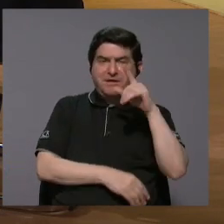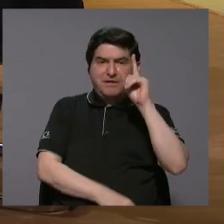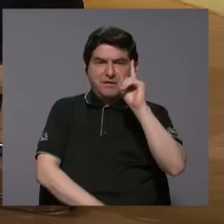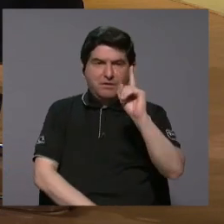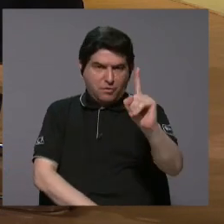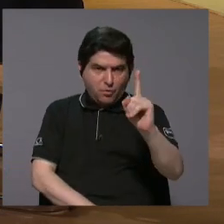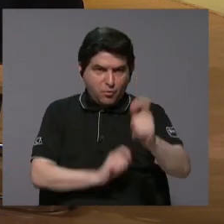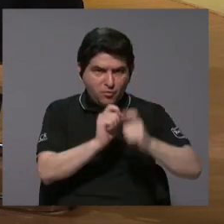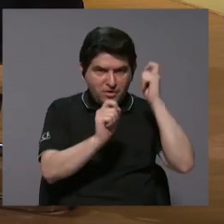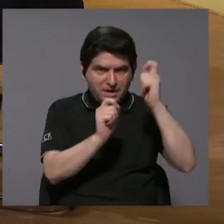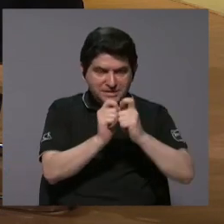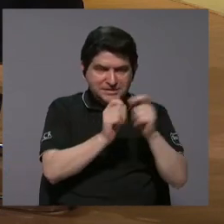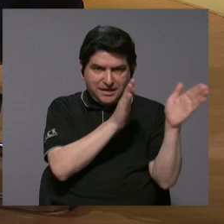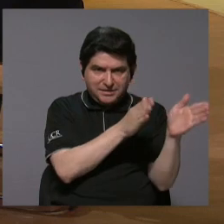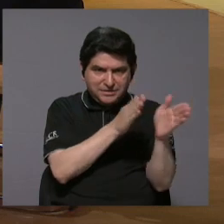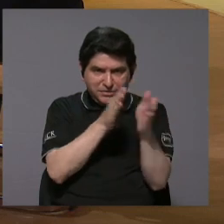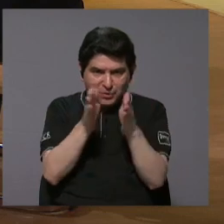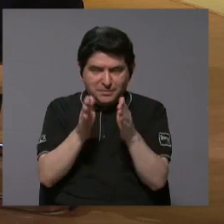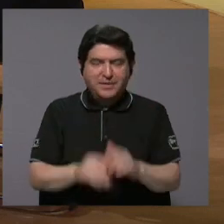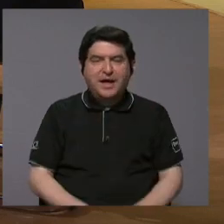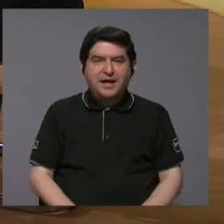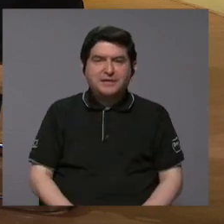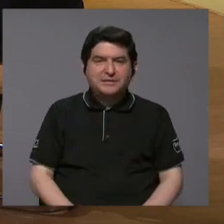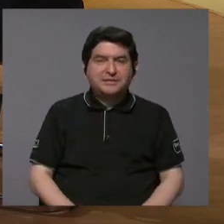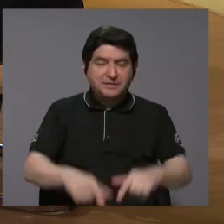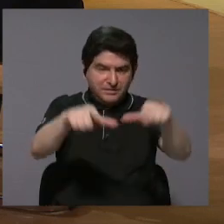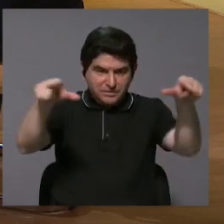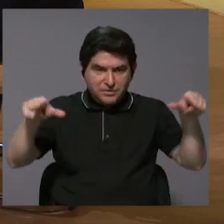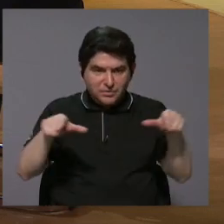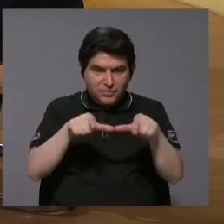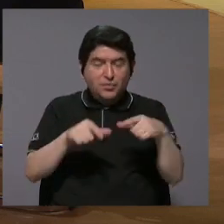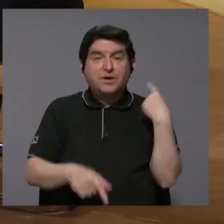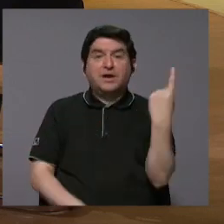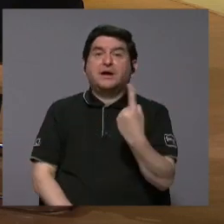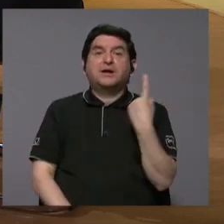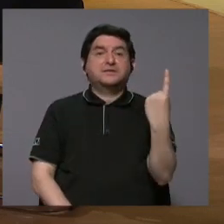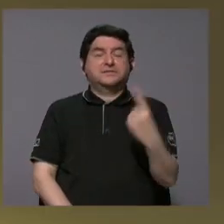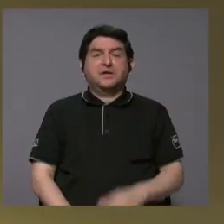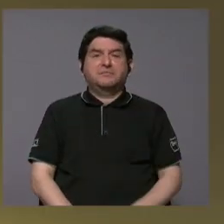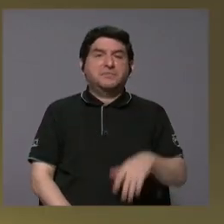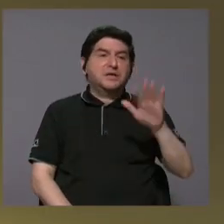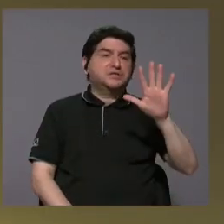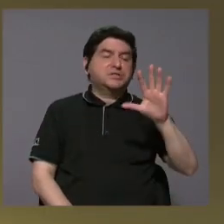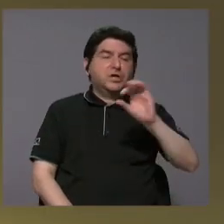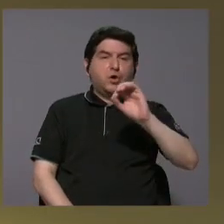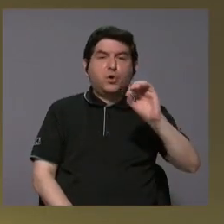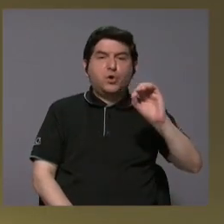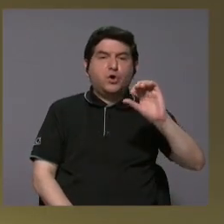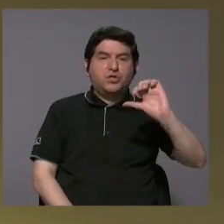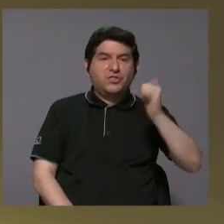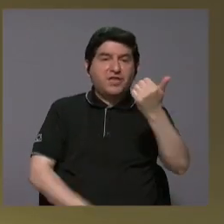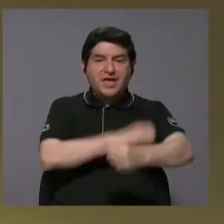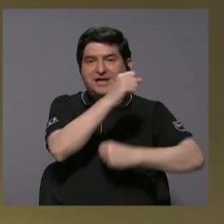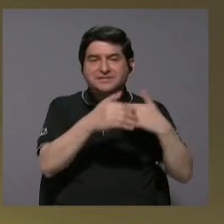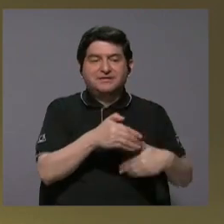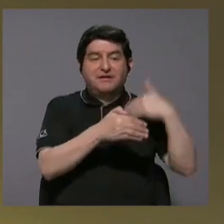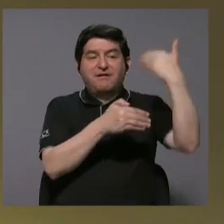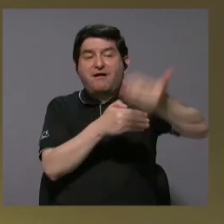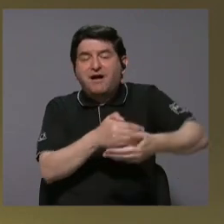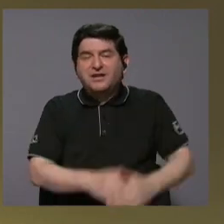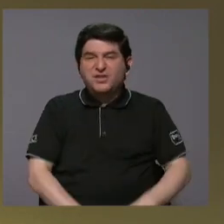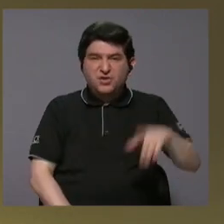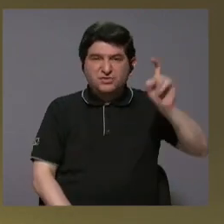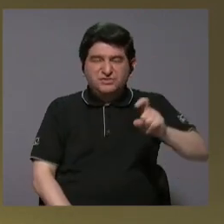determinado plan de ordenamiento, siempre 5 o 10 años después se va a ver,